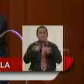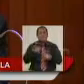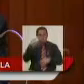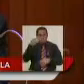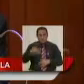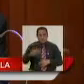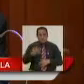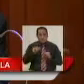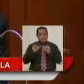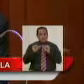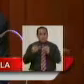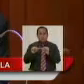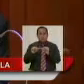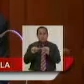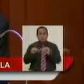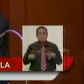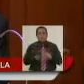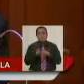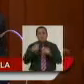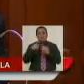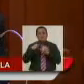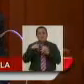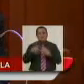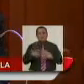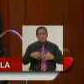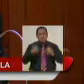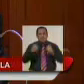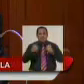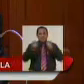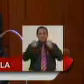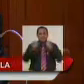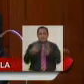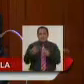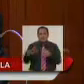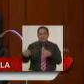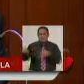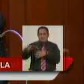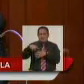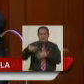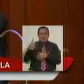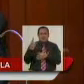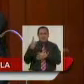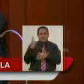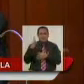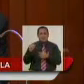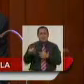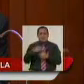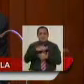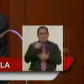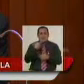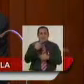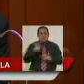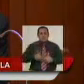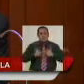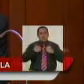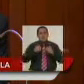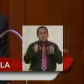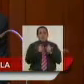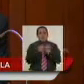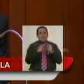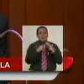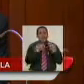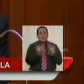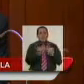y permanentemente, las diferentes manifestaciones de la delincuencia que afectan su seguridad y la de nuestras